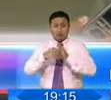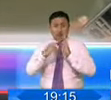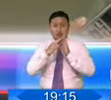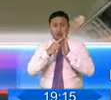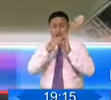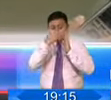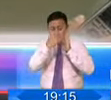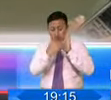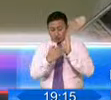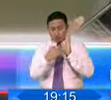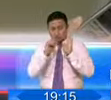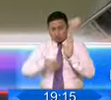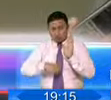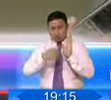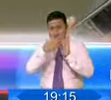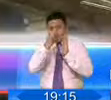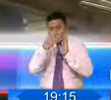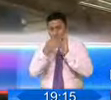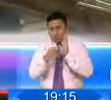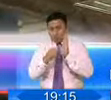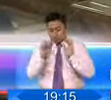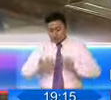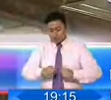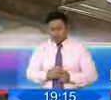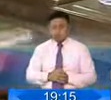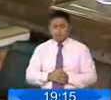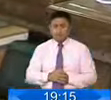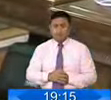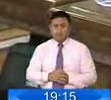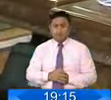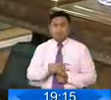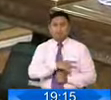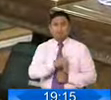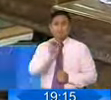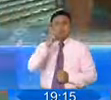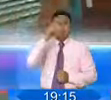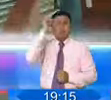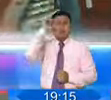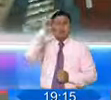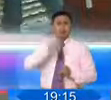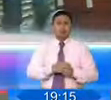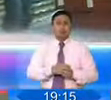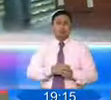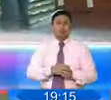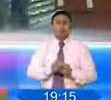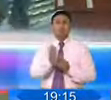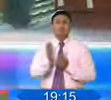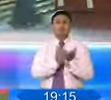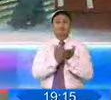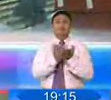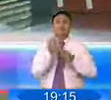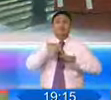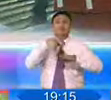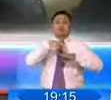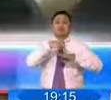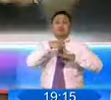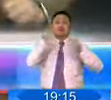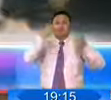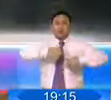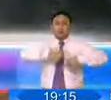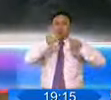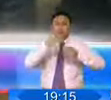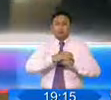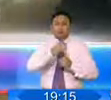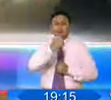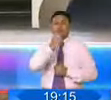requisitos establecidos en las normas. Fue la primera impresión de los funcionarios del Servicio Nacional de Aduanas del Ecuador, SENAE. Del otro lado